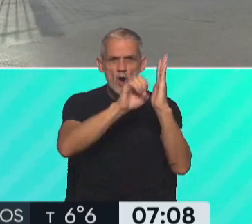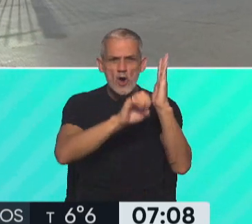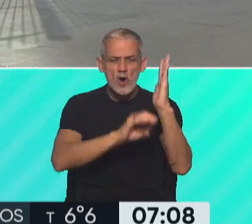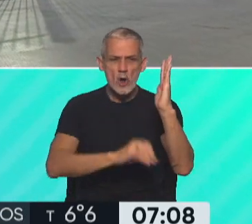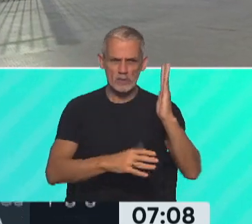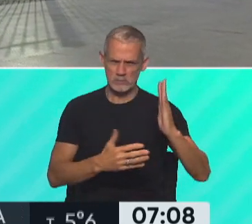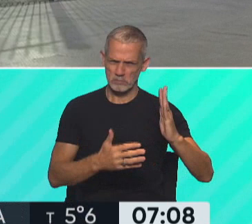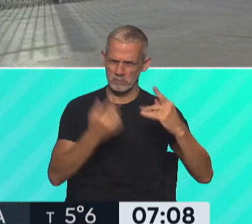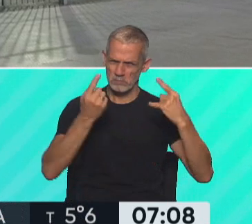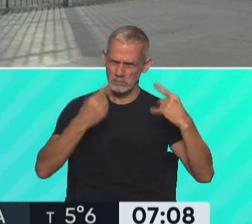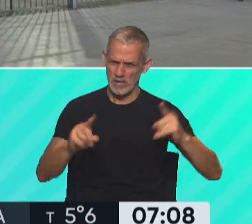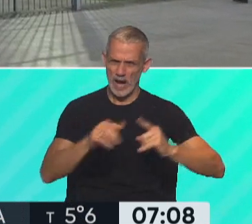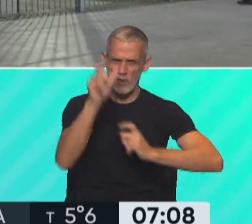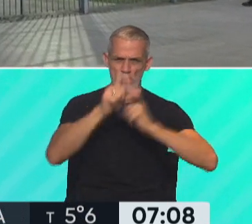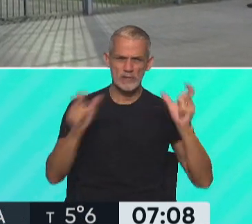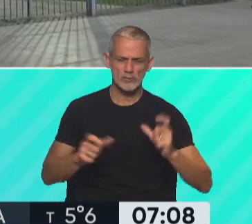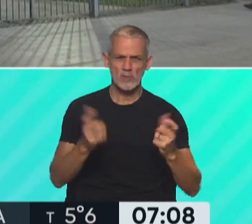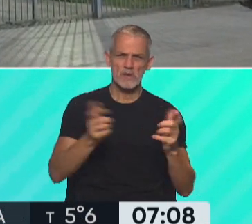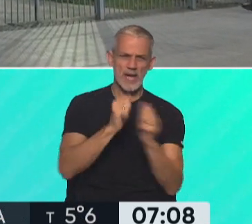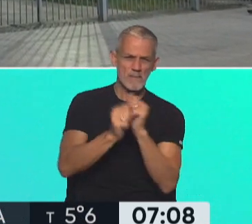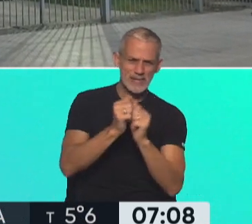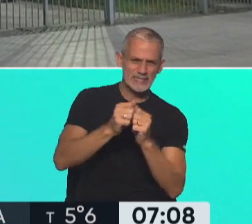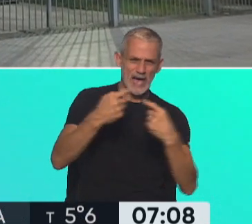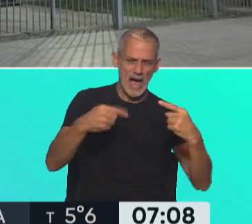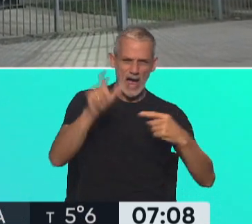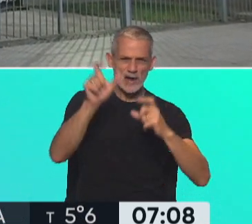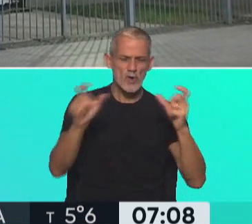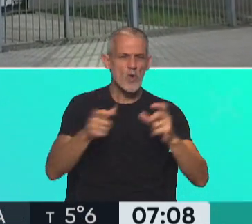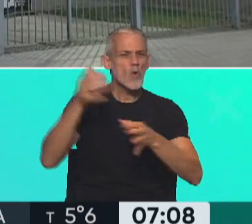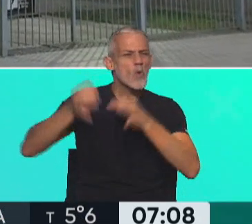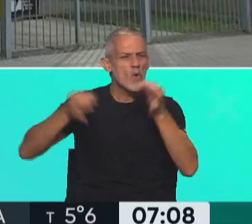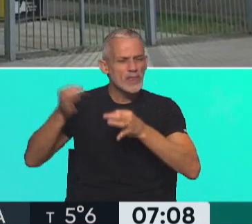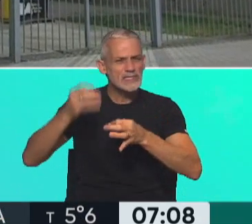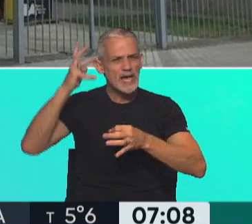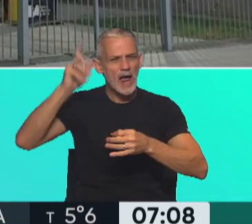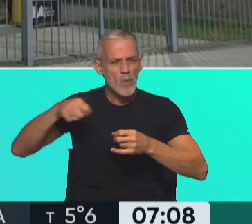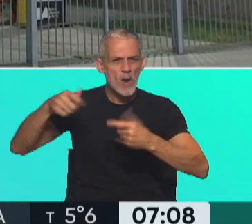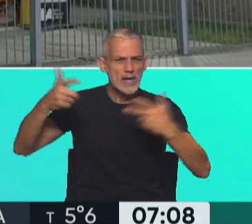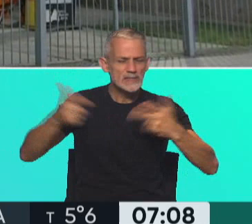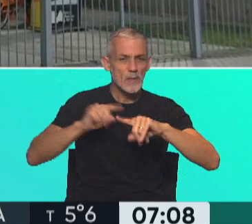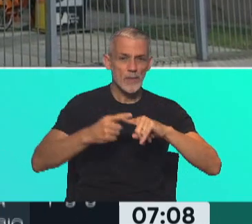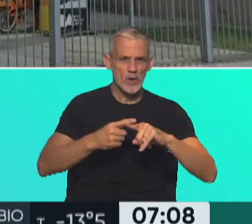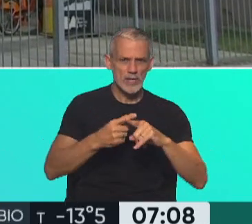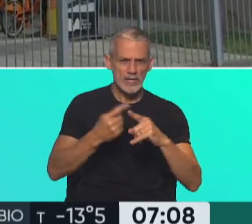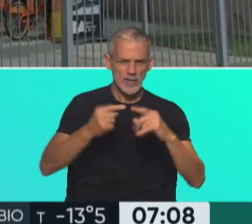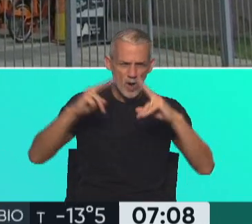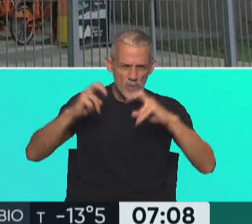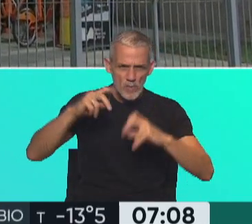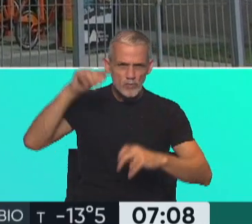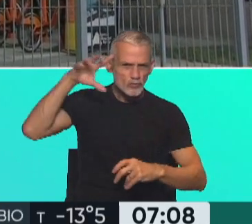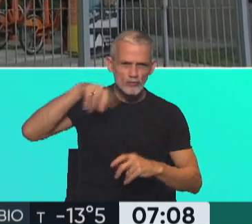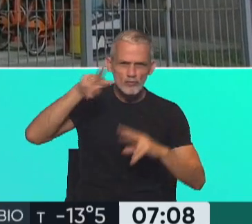demasiado llamativa de personalidades del ámbito empresarial, judicial y político han sido investigados con